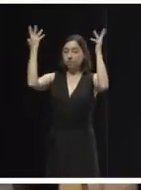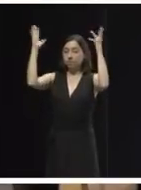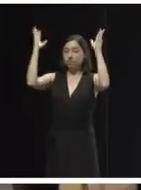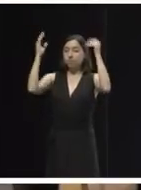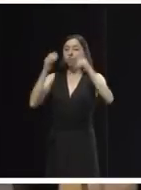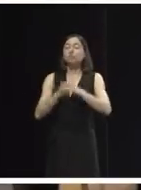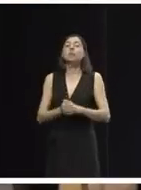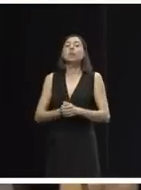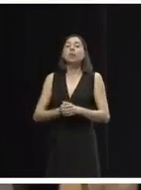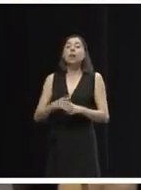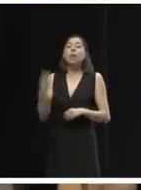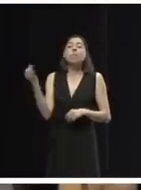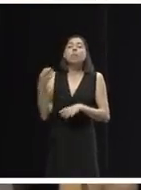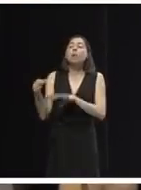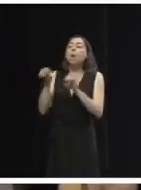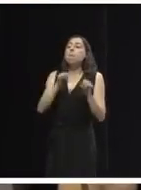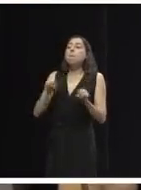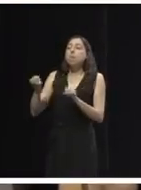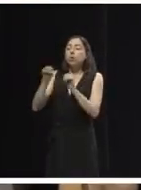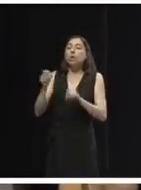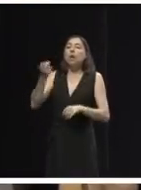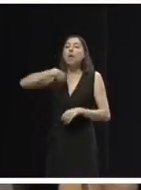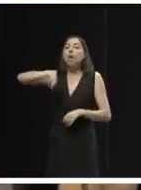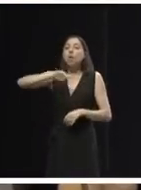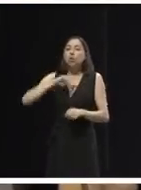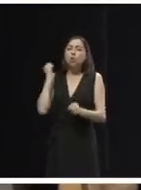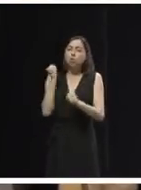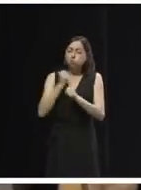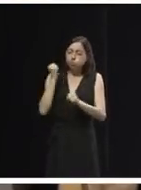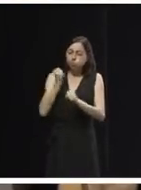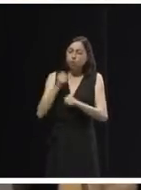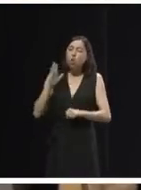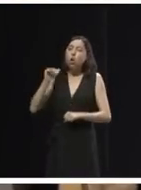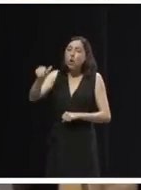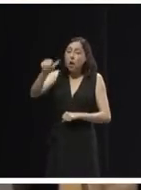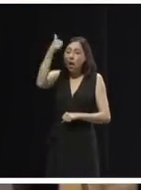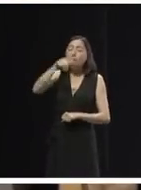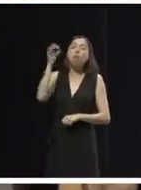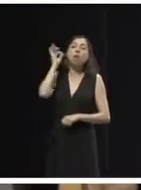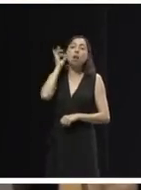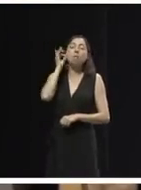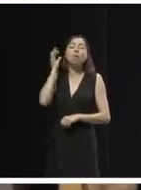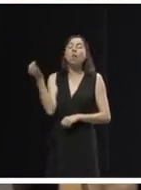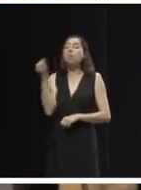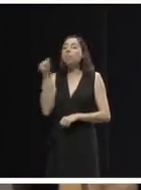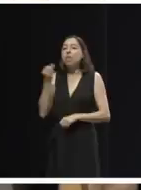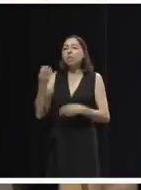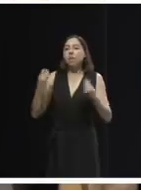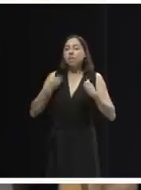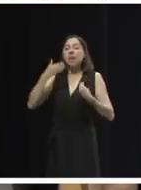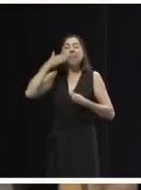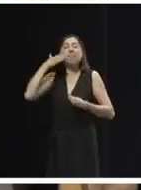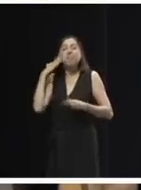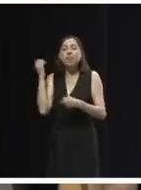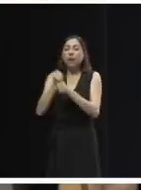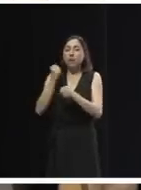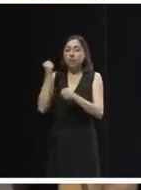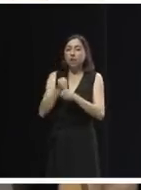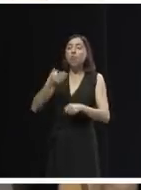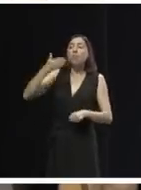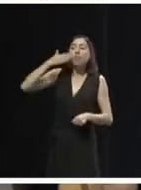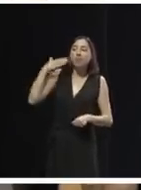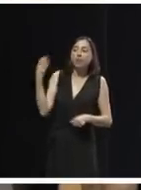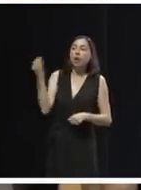Y tenemos que proteger a nuestros jornaleros y jornaleras que merecen una vida digna y un trabajo decente. Hay que